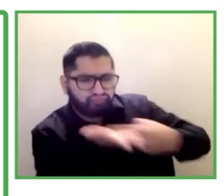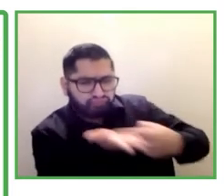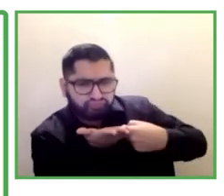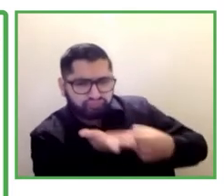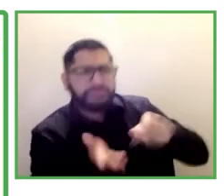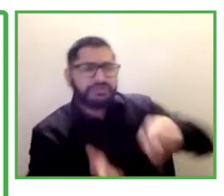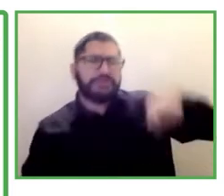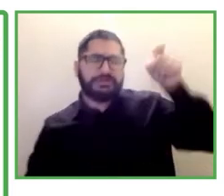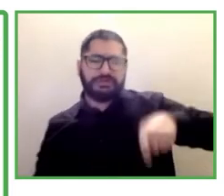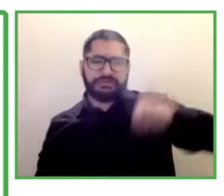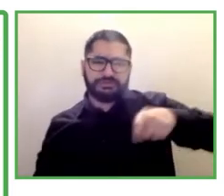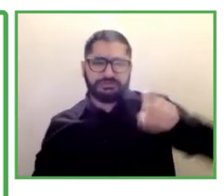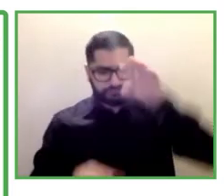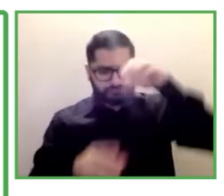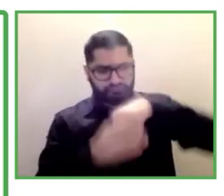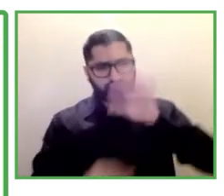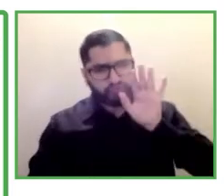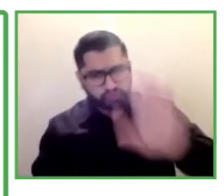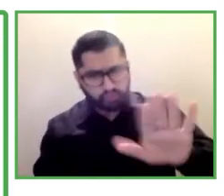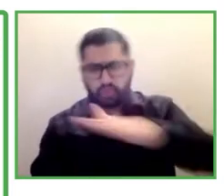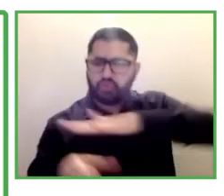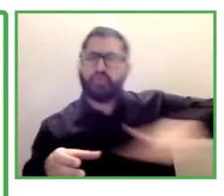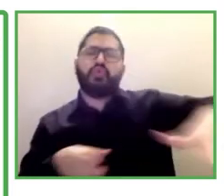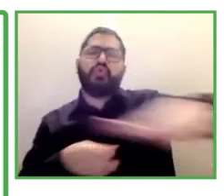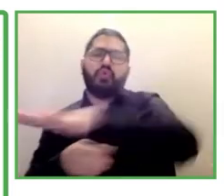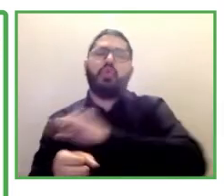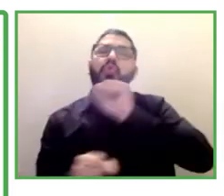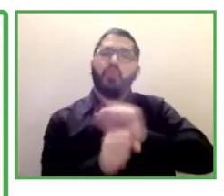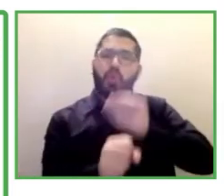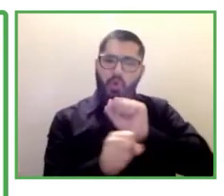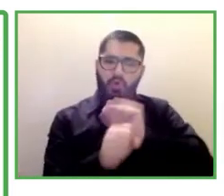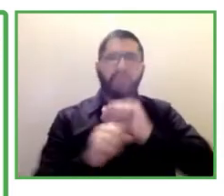por ejemplo, un trabajador